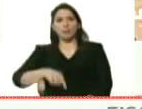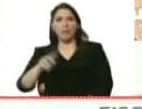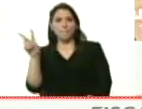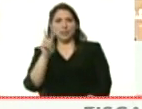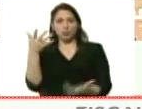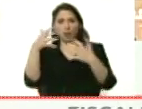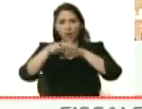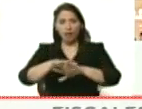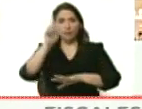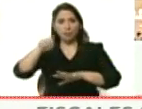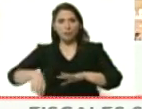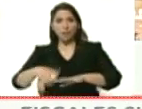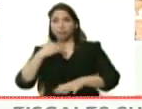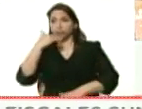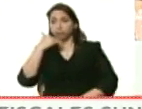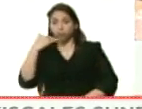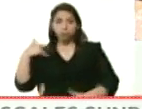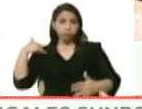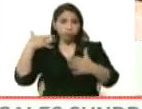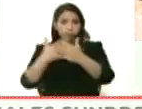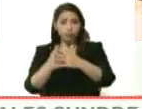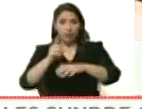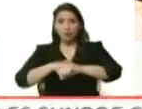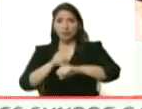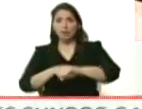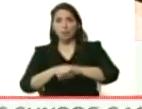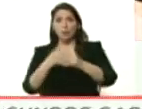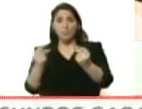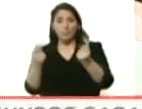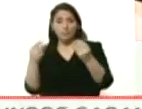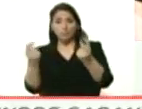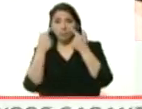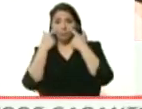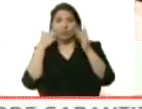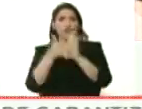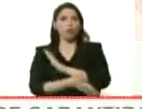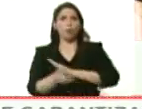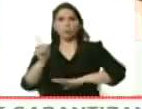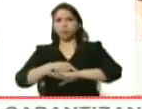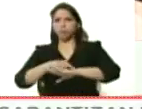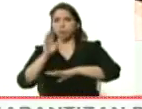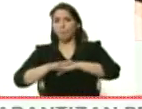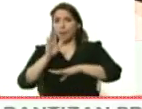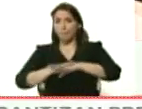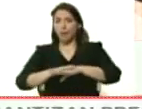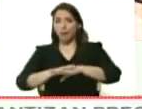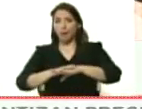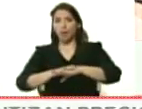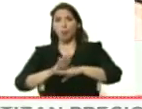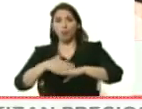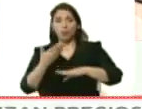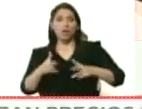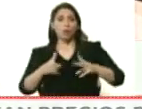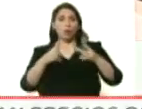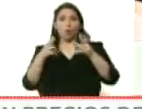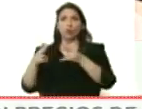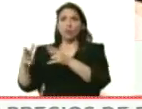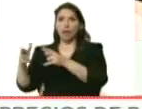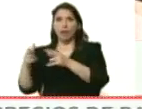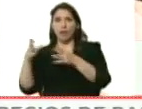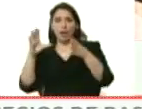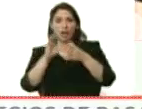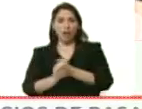incluso se adelanta tanto al tiempo que alerta sobre los motivos que podrían cortar el lazo que las uniría,